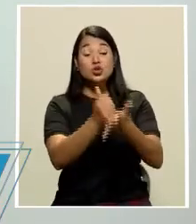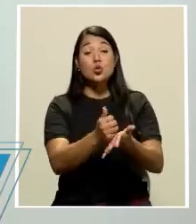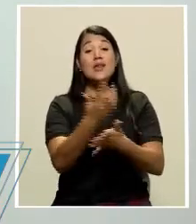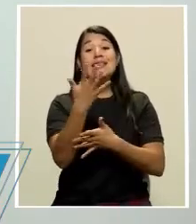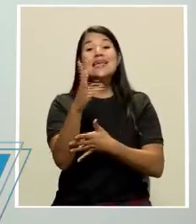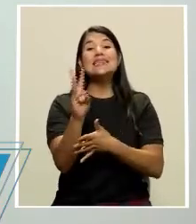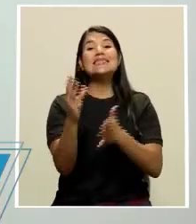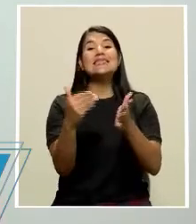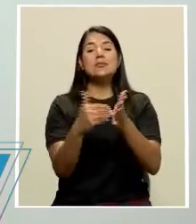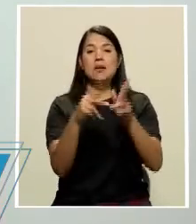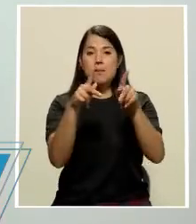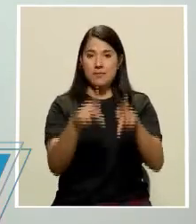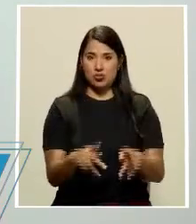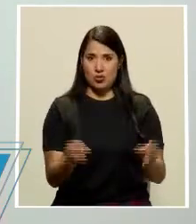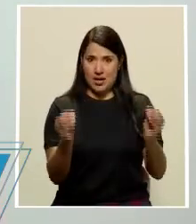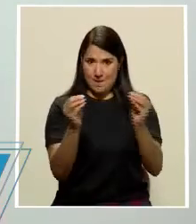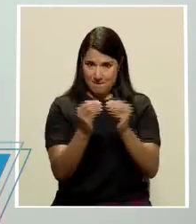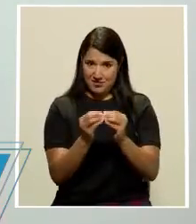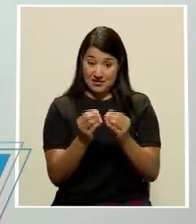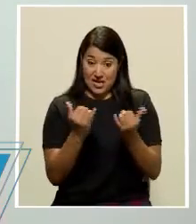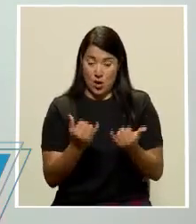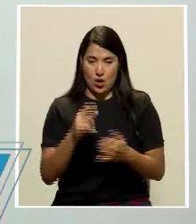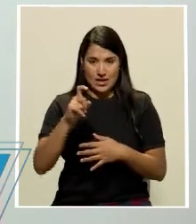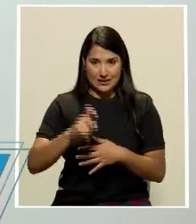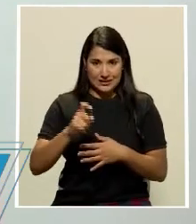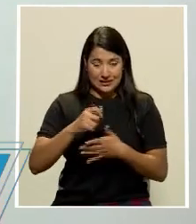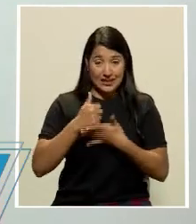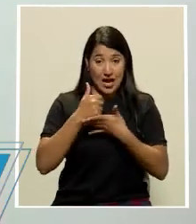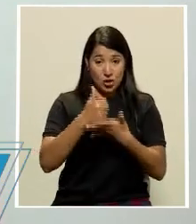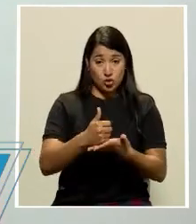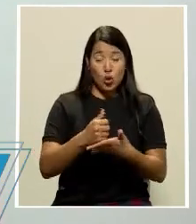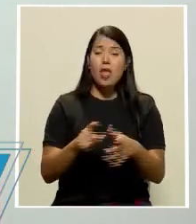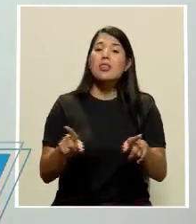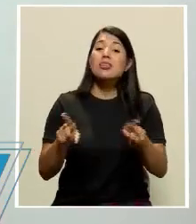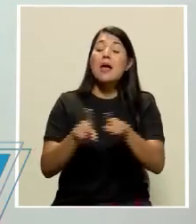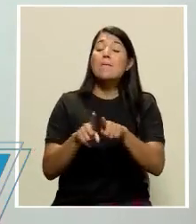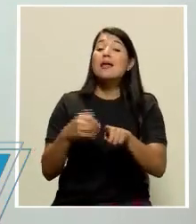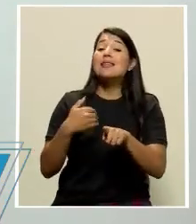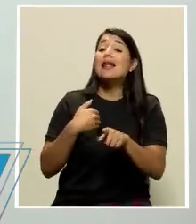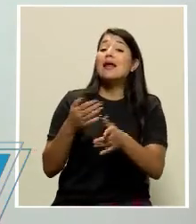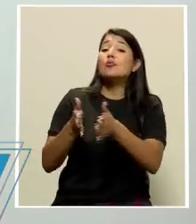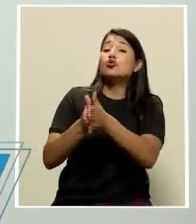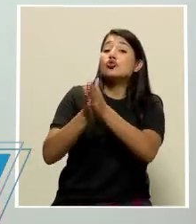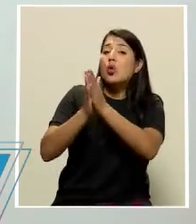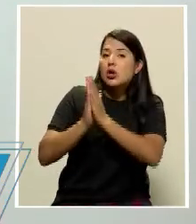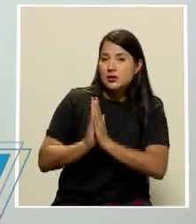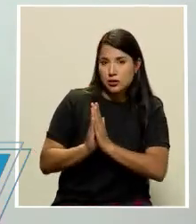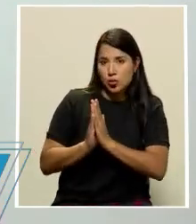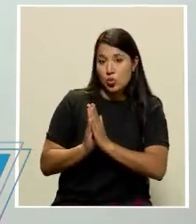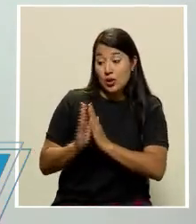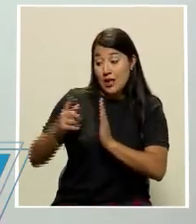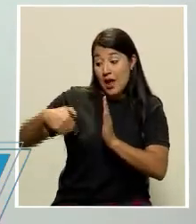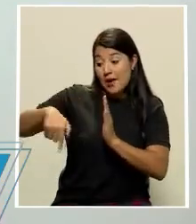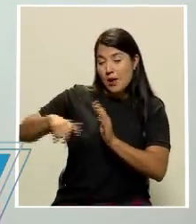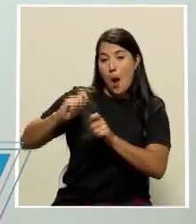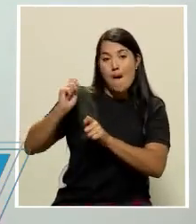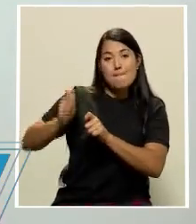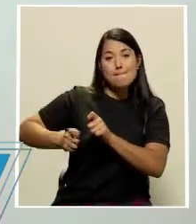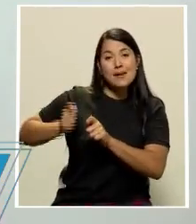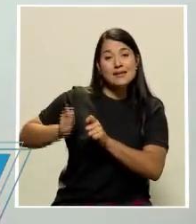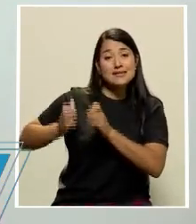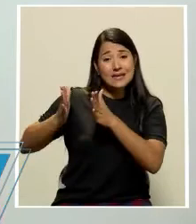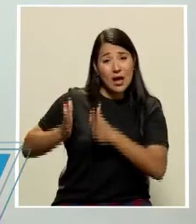están requiriendo apoyo. Adicional, tenemos también las solicitudes del sector pesquero, que ya sabemos que ha